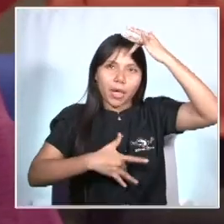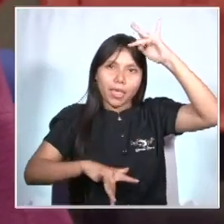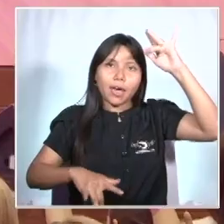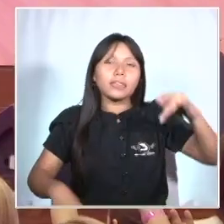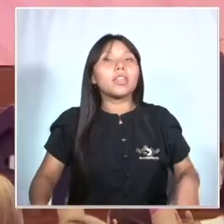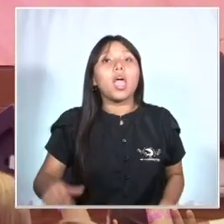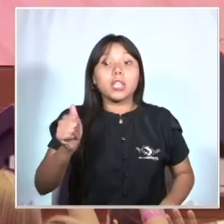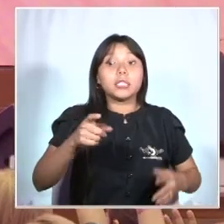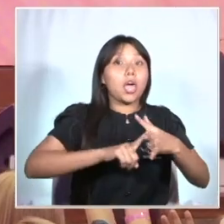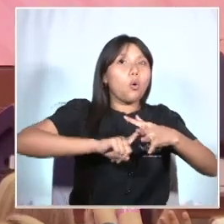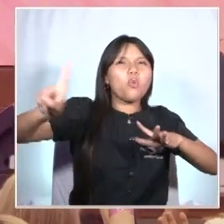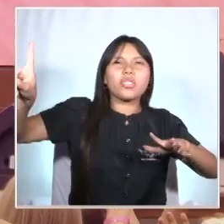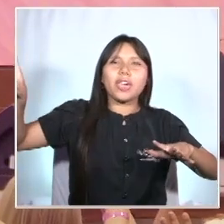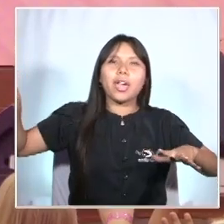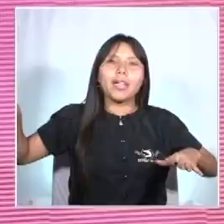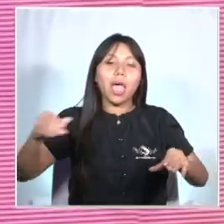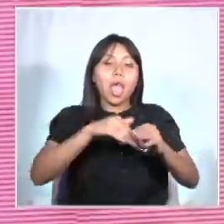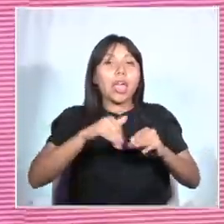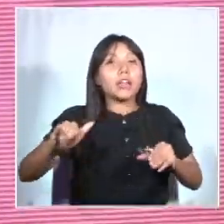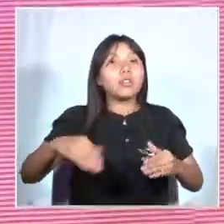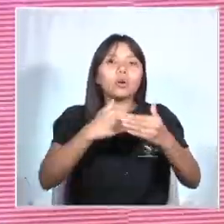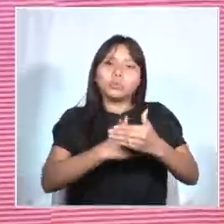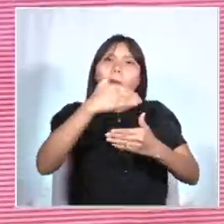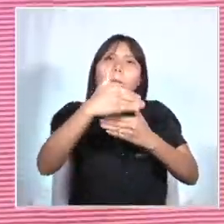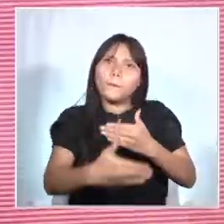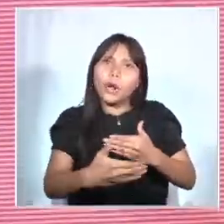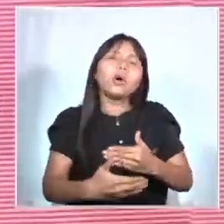maestro. En los próximos 60 minutos